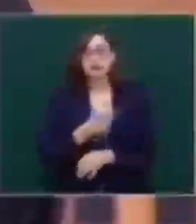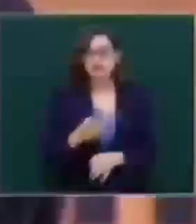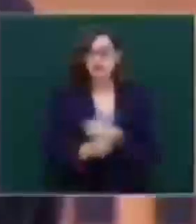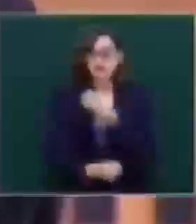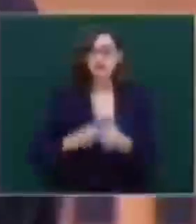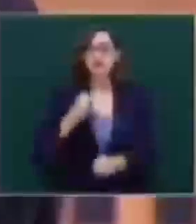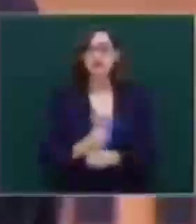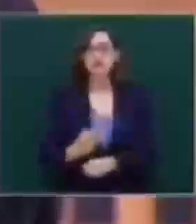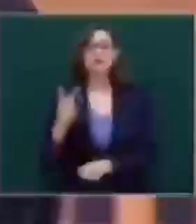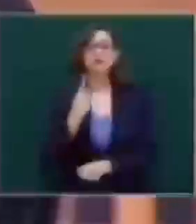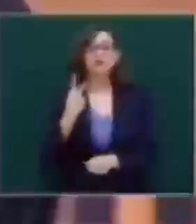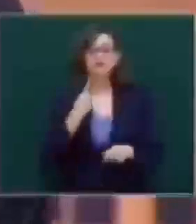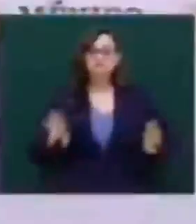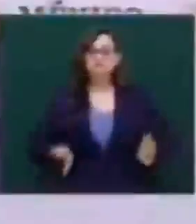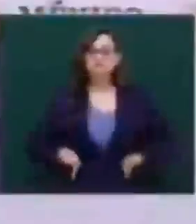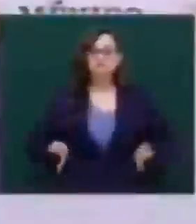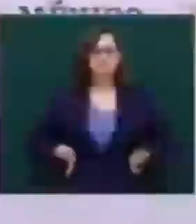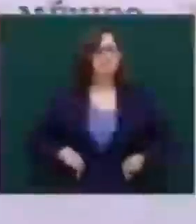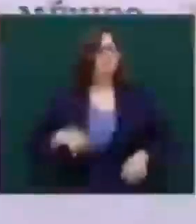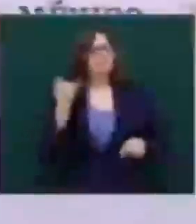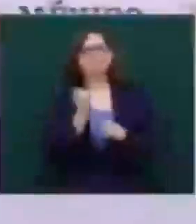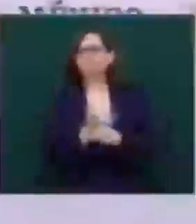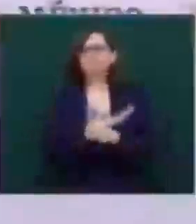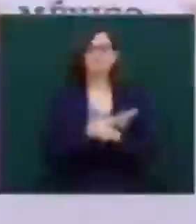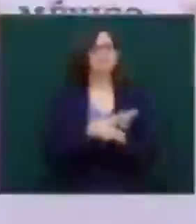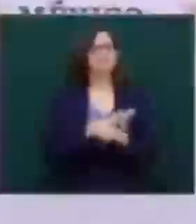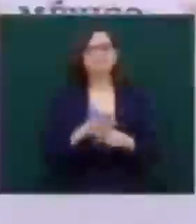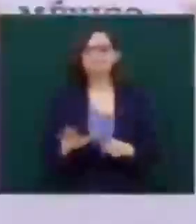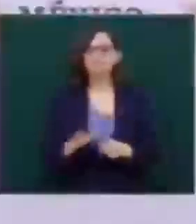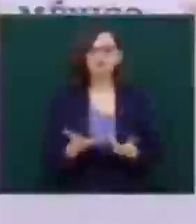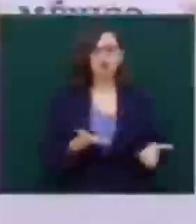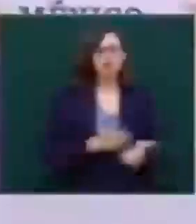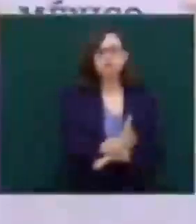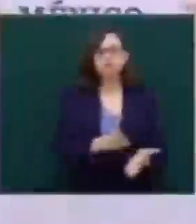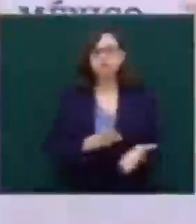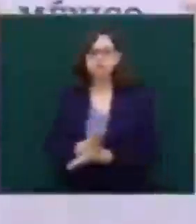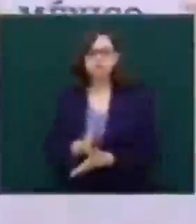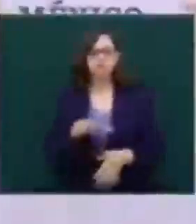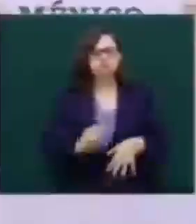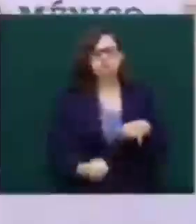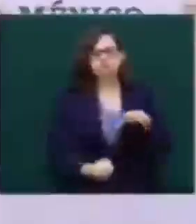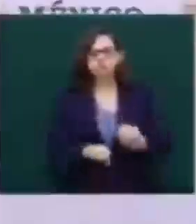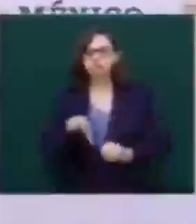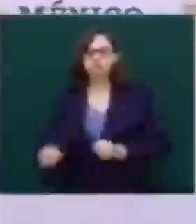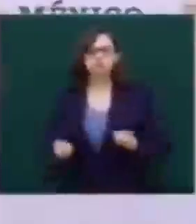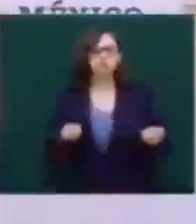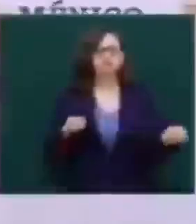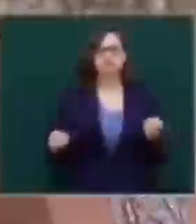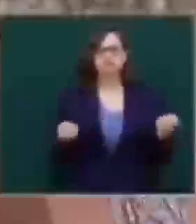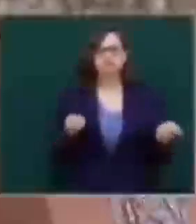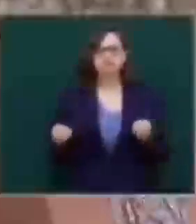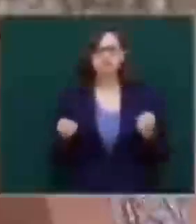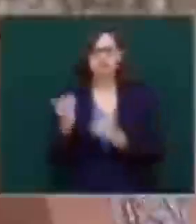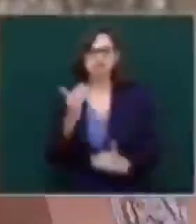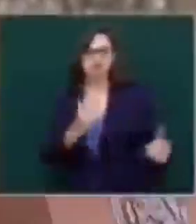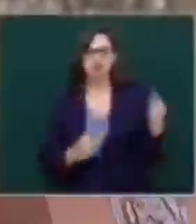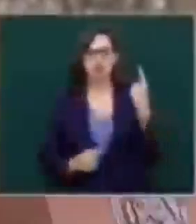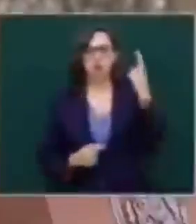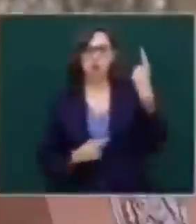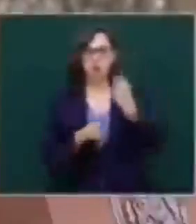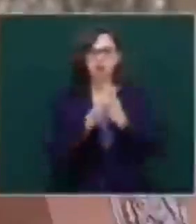siglos, caracterizada por invasiones, para poner o quitar gobernantes al antojo de la